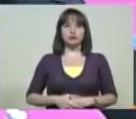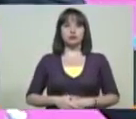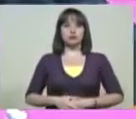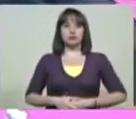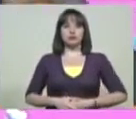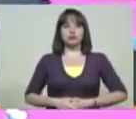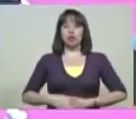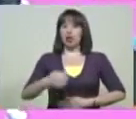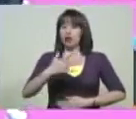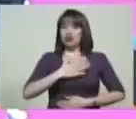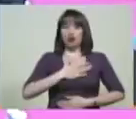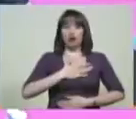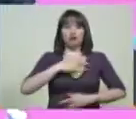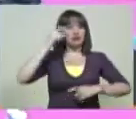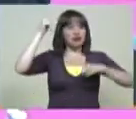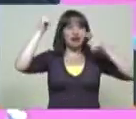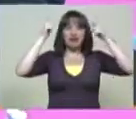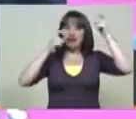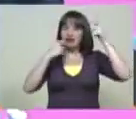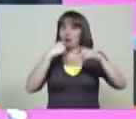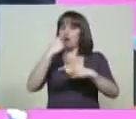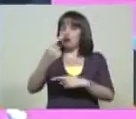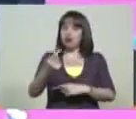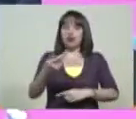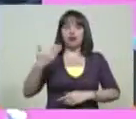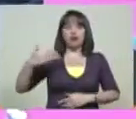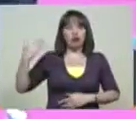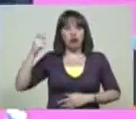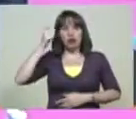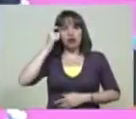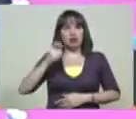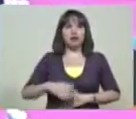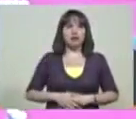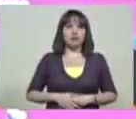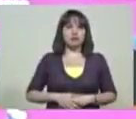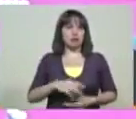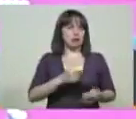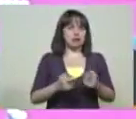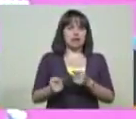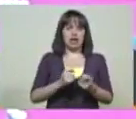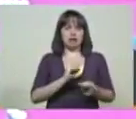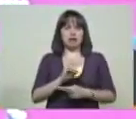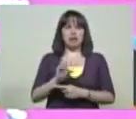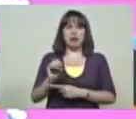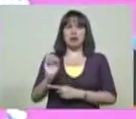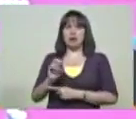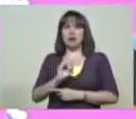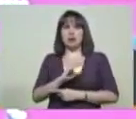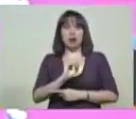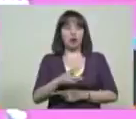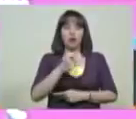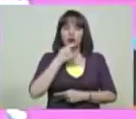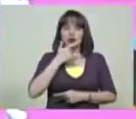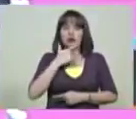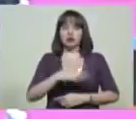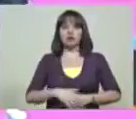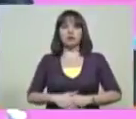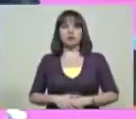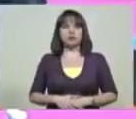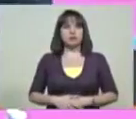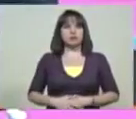yo soy chavista como lo dije en estos días escribieron bastante mensajes bien bonitos de paz